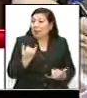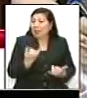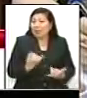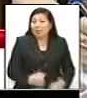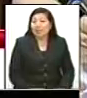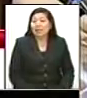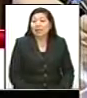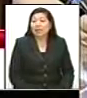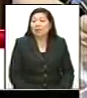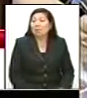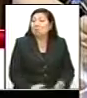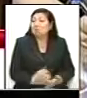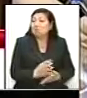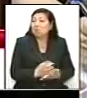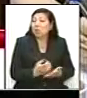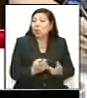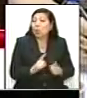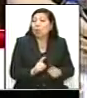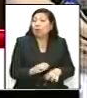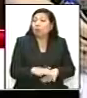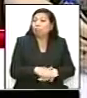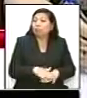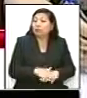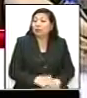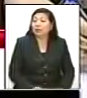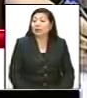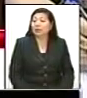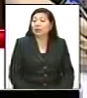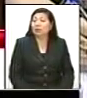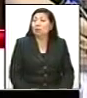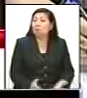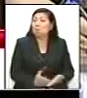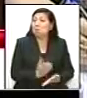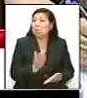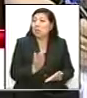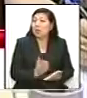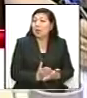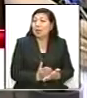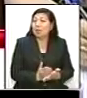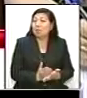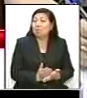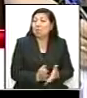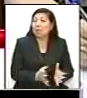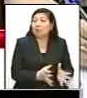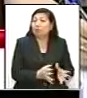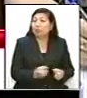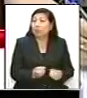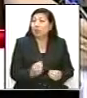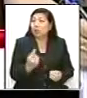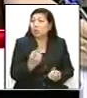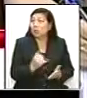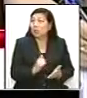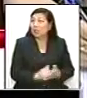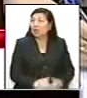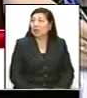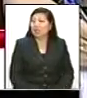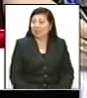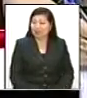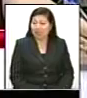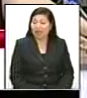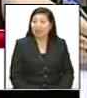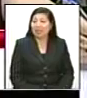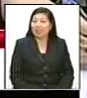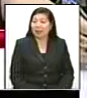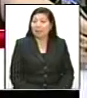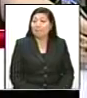fines, y menos cuando se trata de un conflicto que embarga o asola a otro